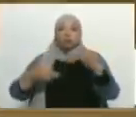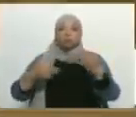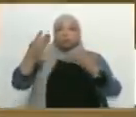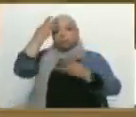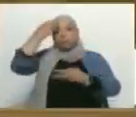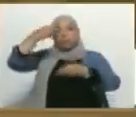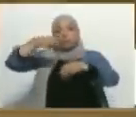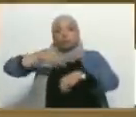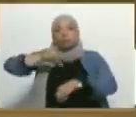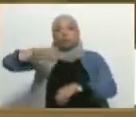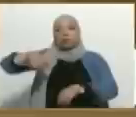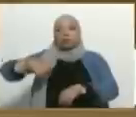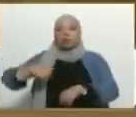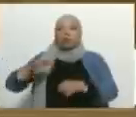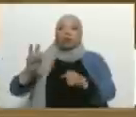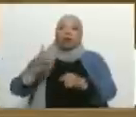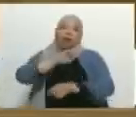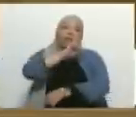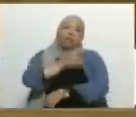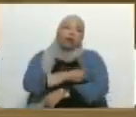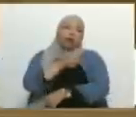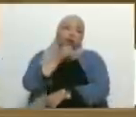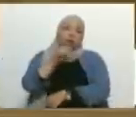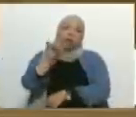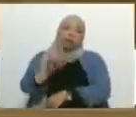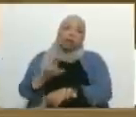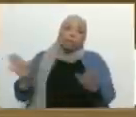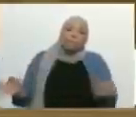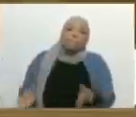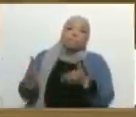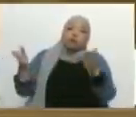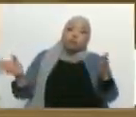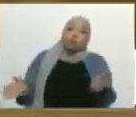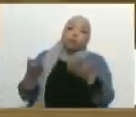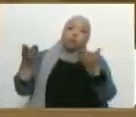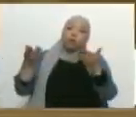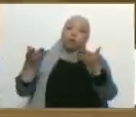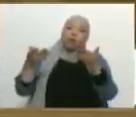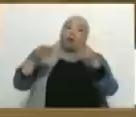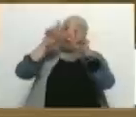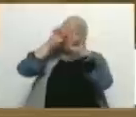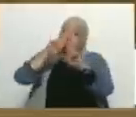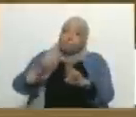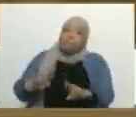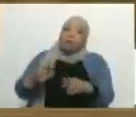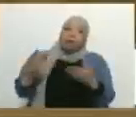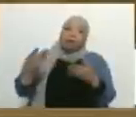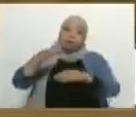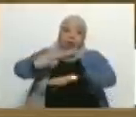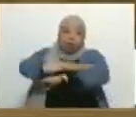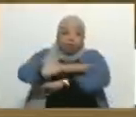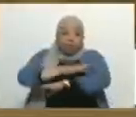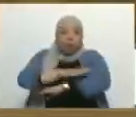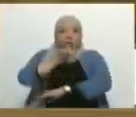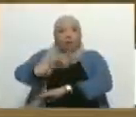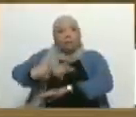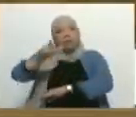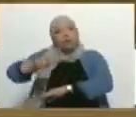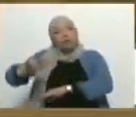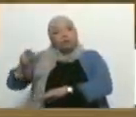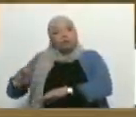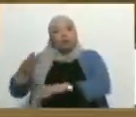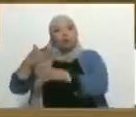su conducta a tales valores, así como promulgar el constante respeto a la dignidad humana. Por lo